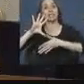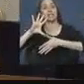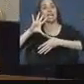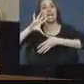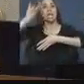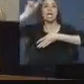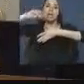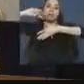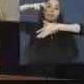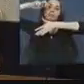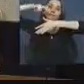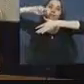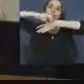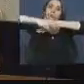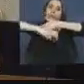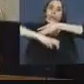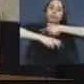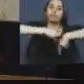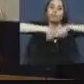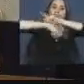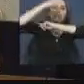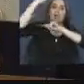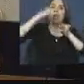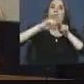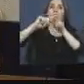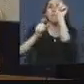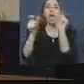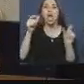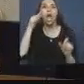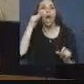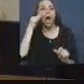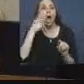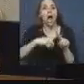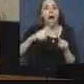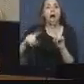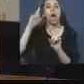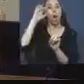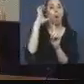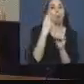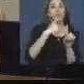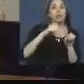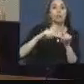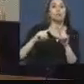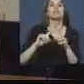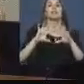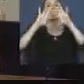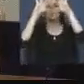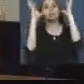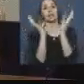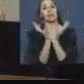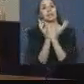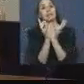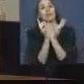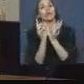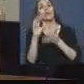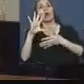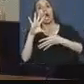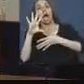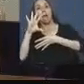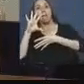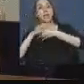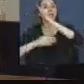forma a una diversidad muy rica de las razas y culturas que poblaron América desde tiempos